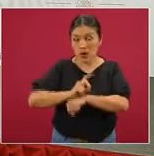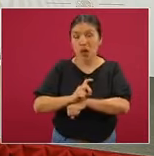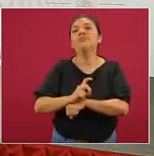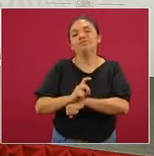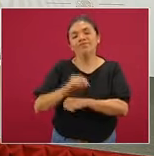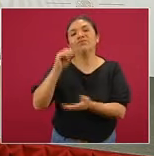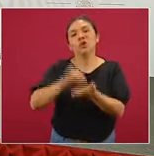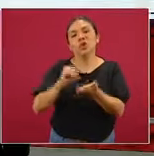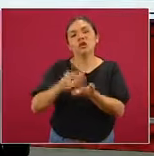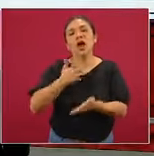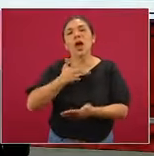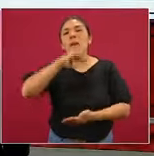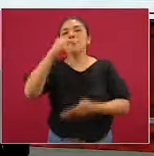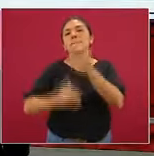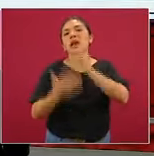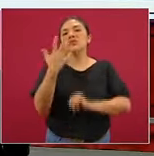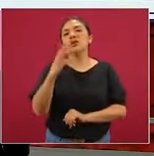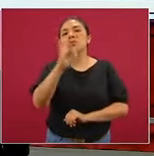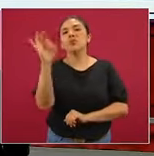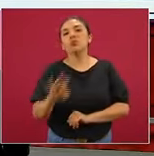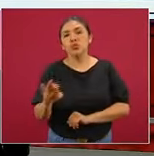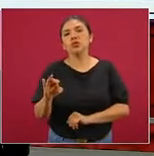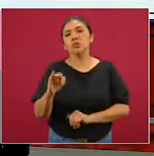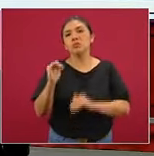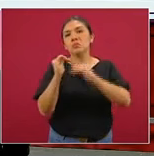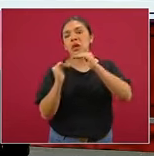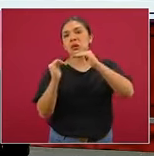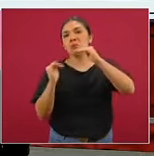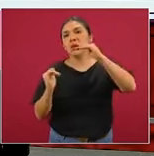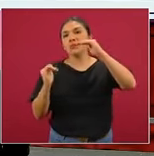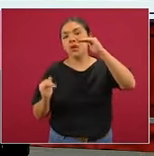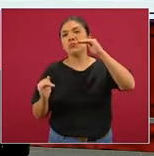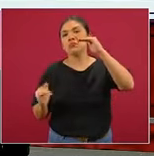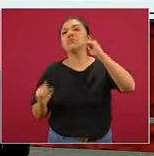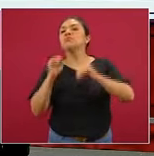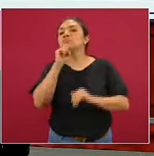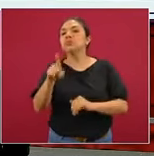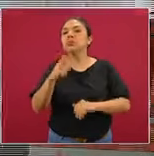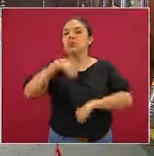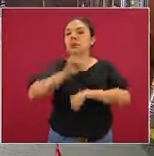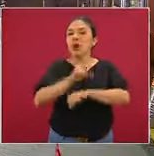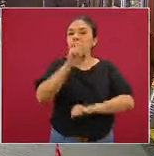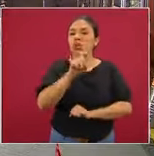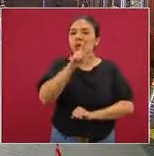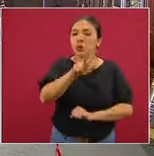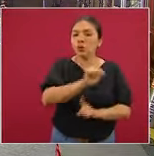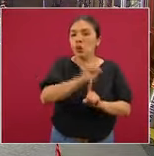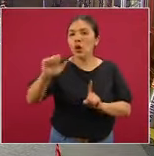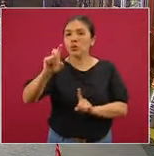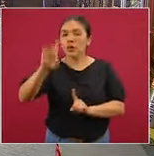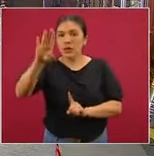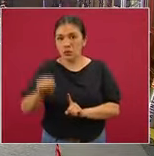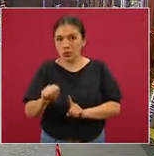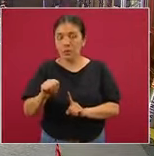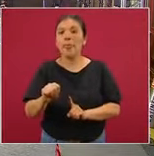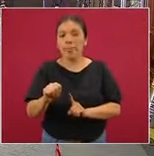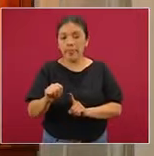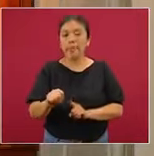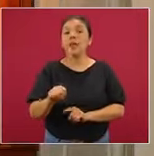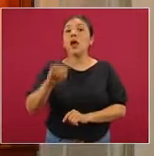todavía tenemos un menos 5% de disminución, precisamente la 38 a la 39.